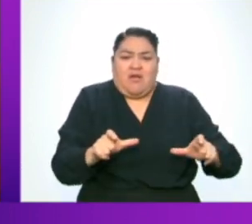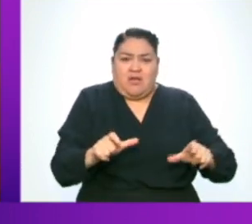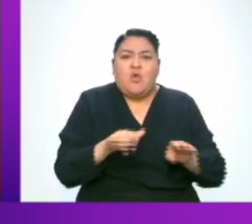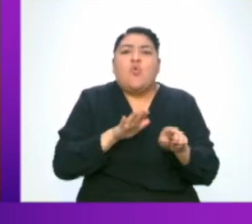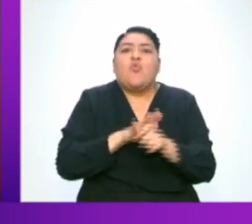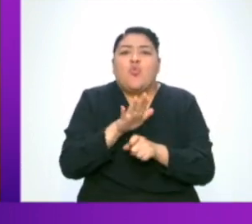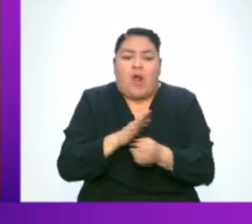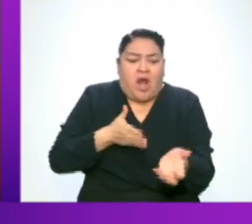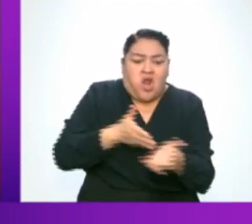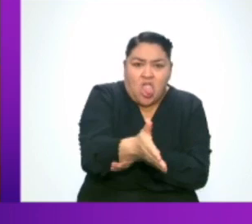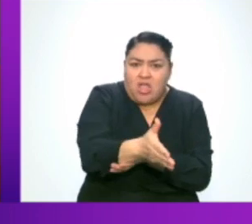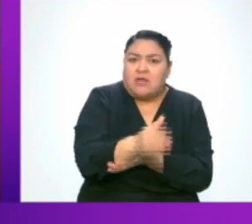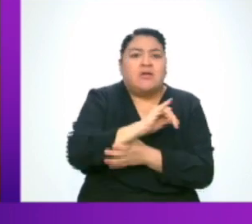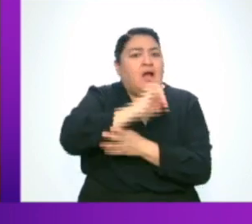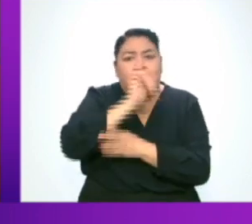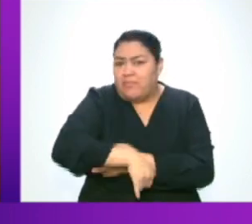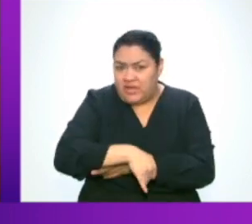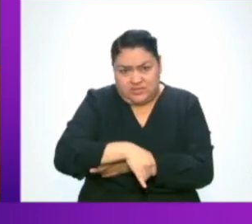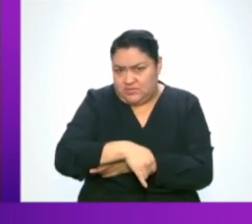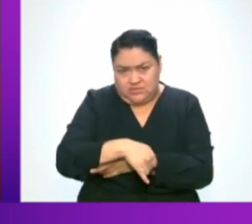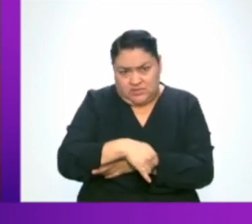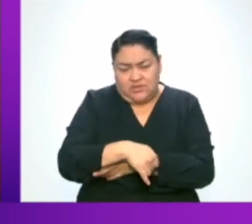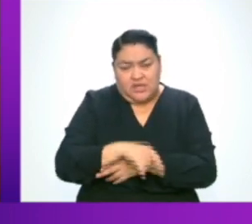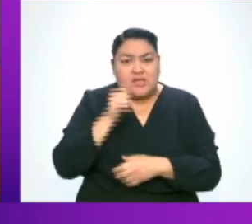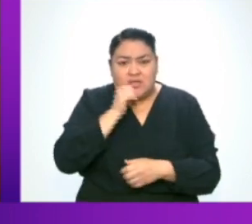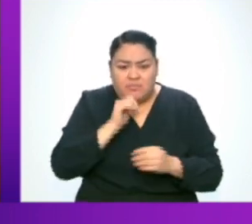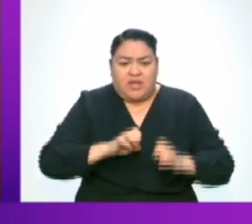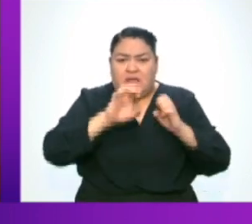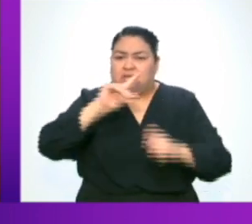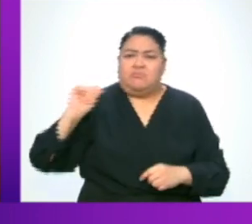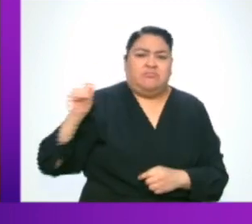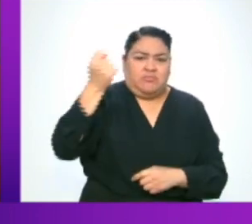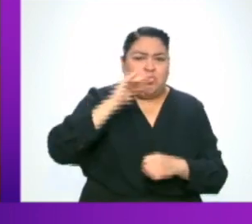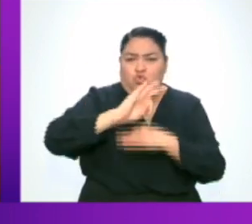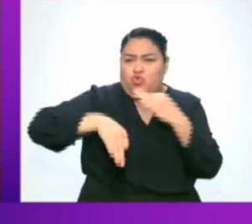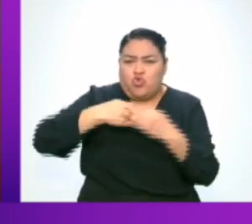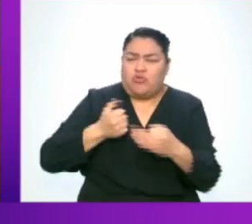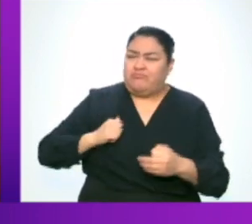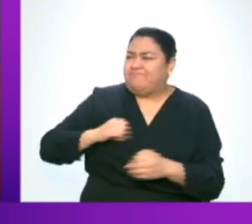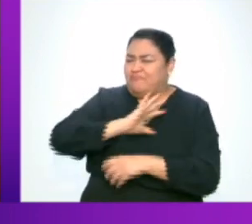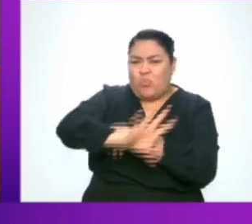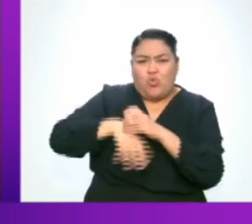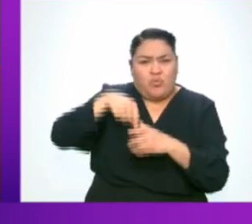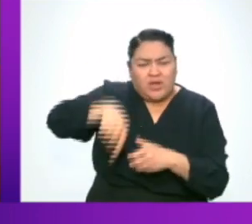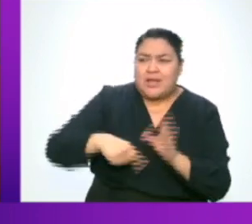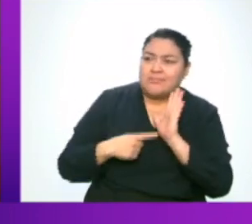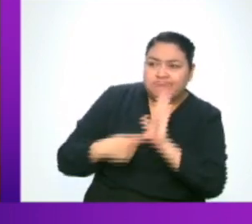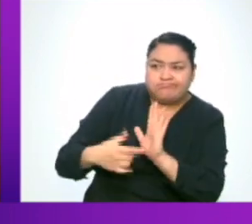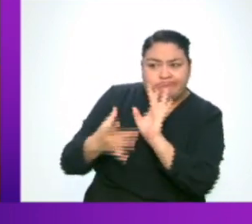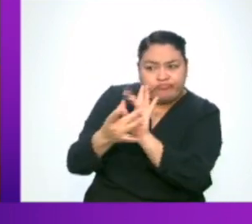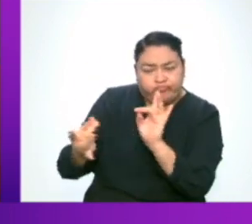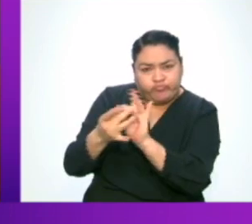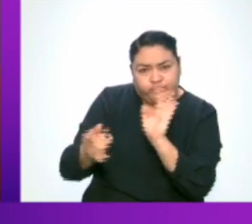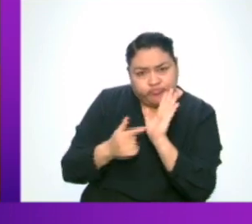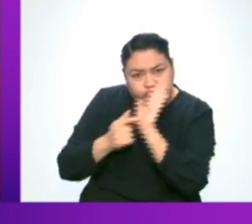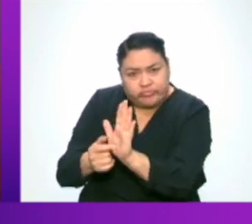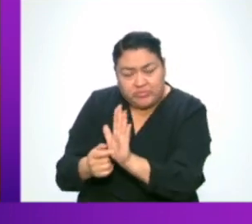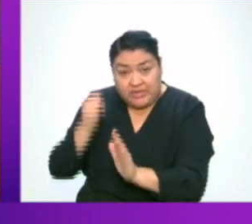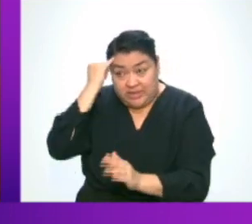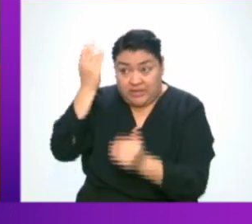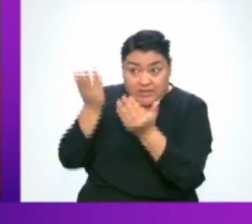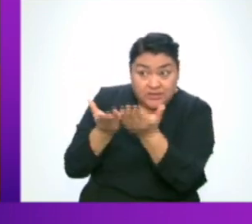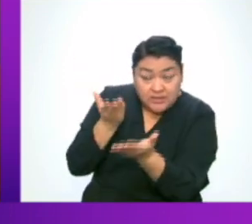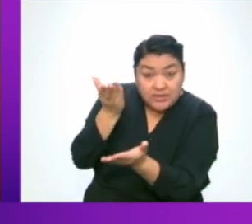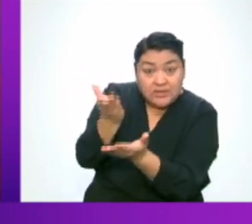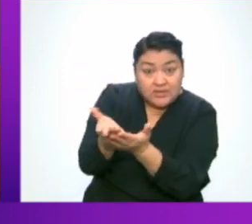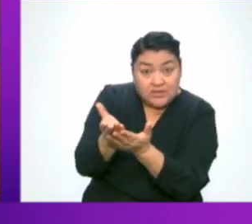nunca ha sido hackeada y toda la infraestruc ura tecnológica millonaria con la que cuenta este instituto y que la iniciativa